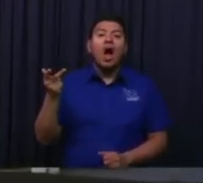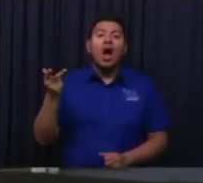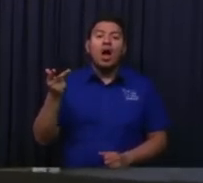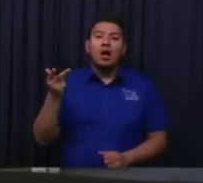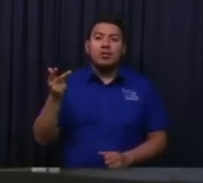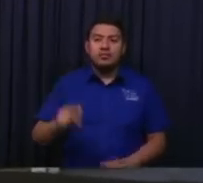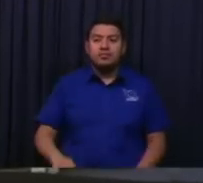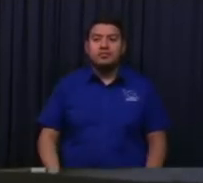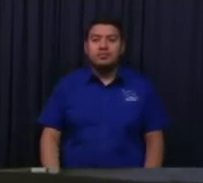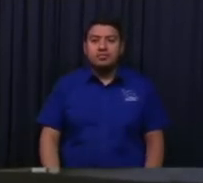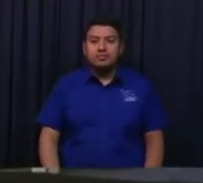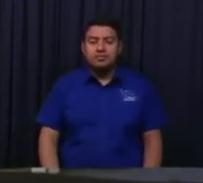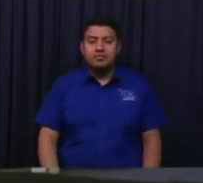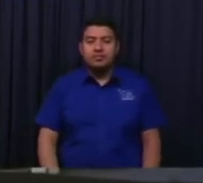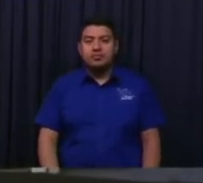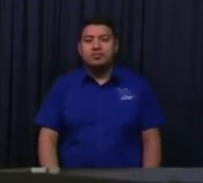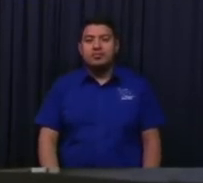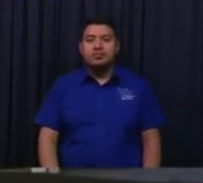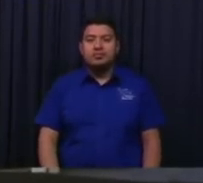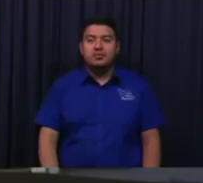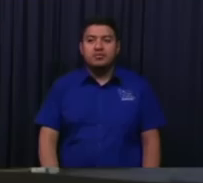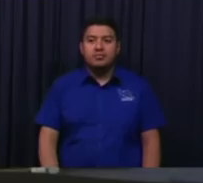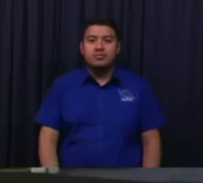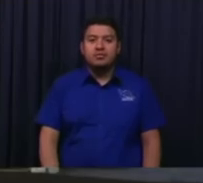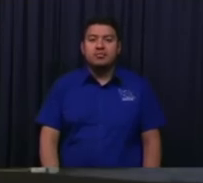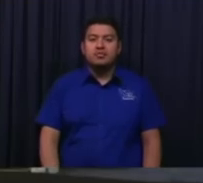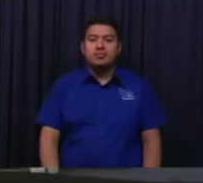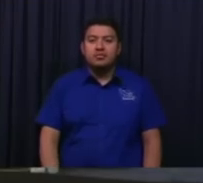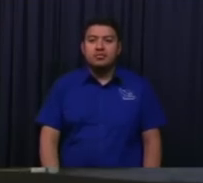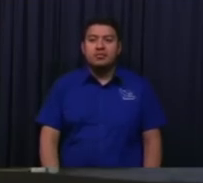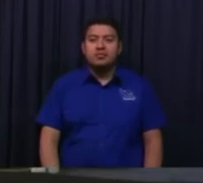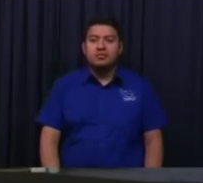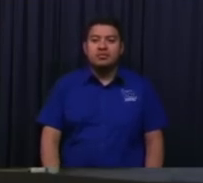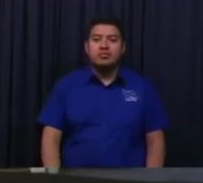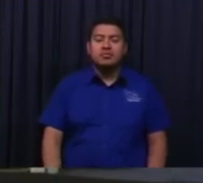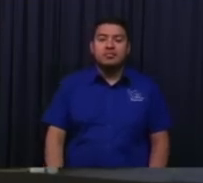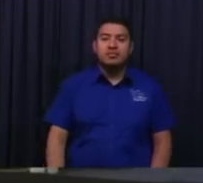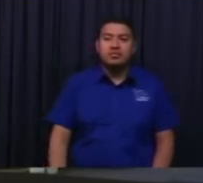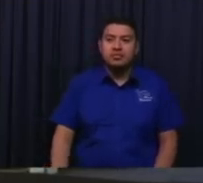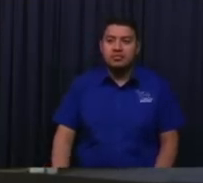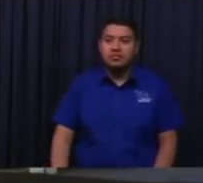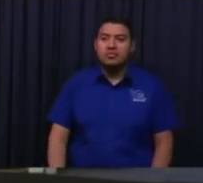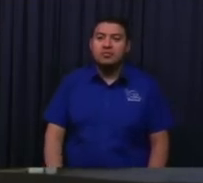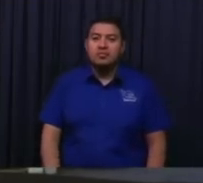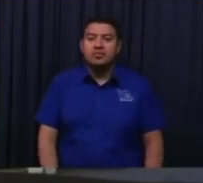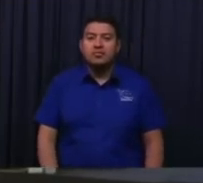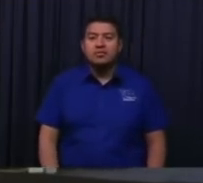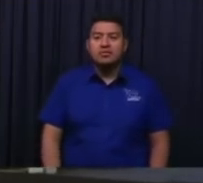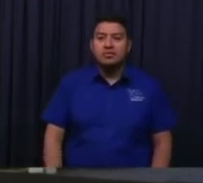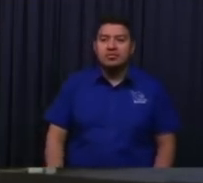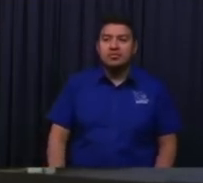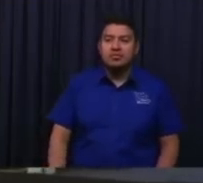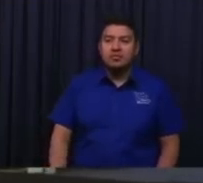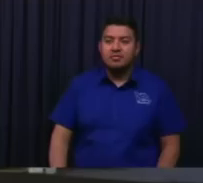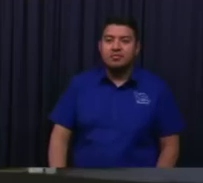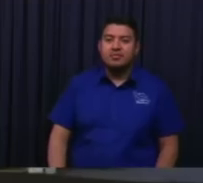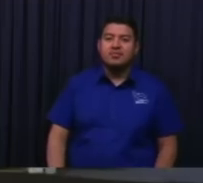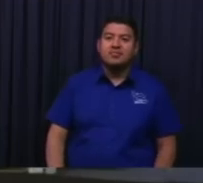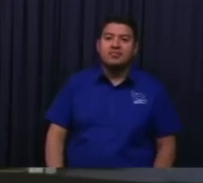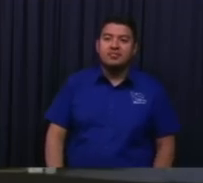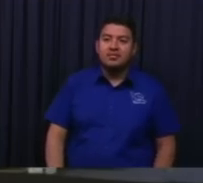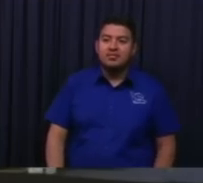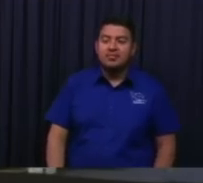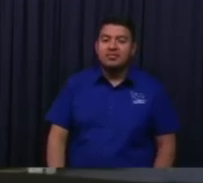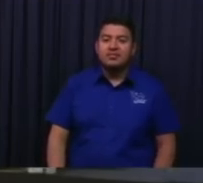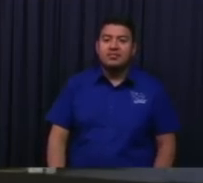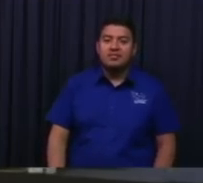esta copa que ya se me cayó aquí, y que me la cambian, por favor. No sé por qué se cayó. Hijo, usted eso no lo vio, ¿va?